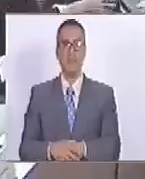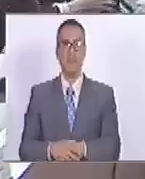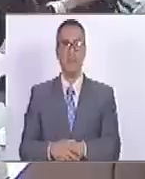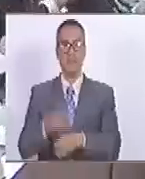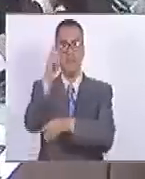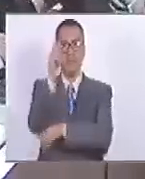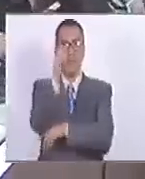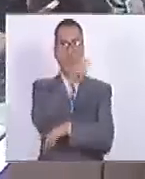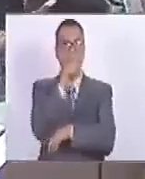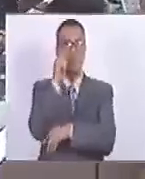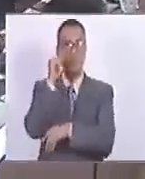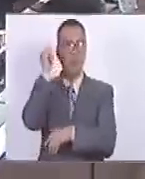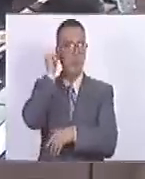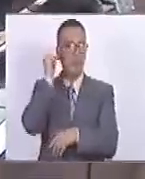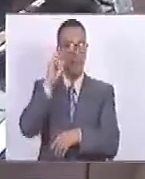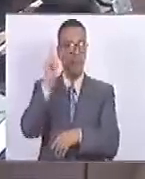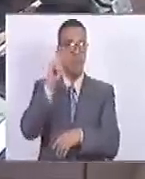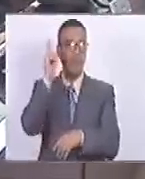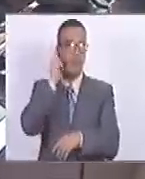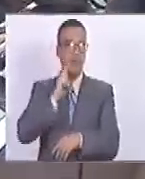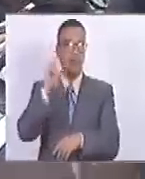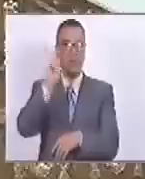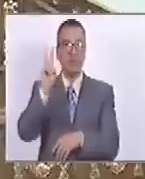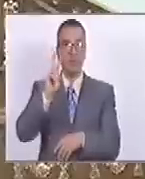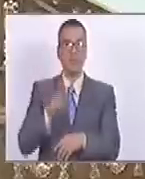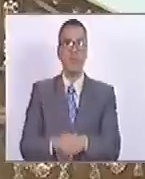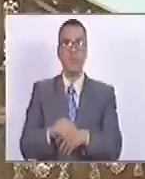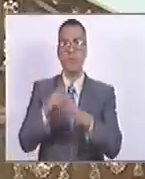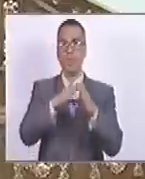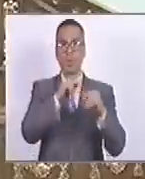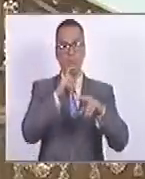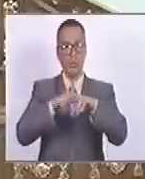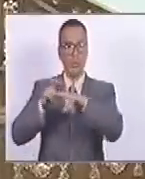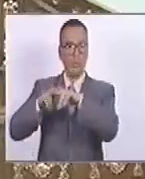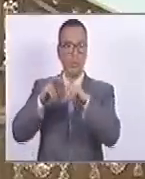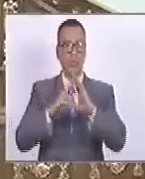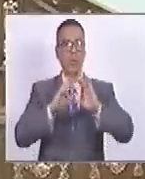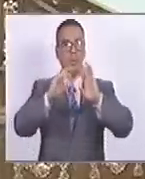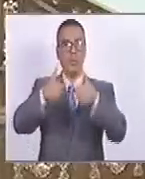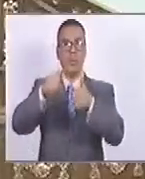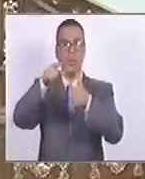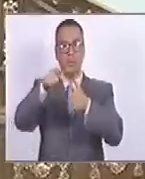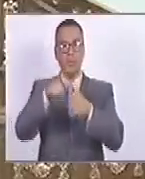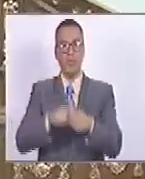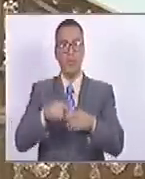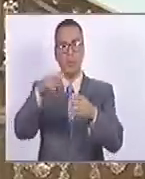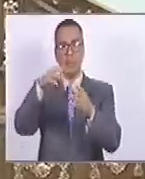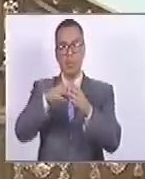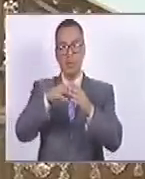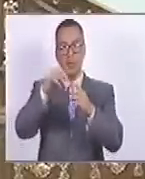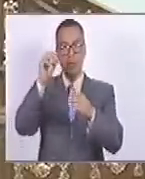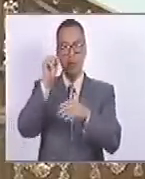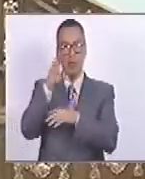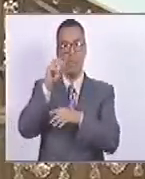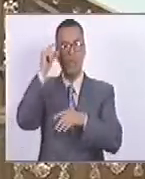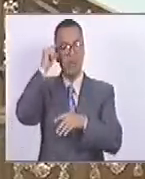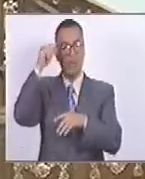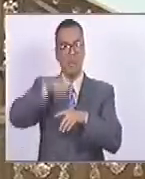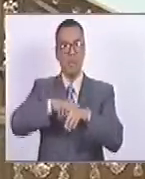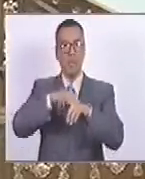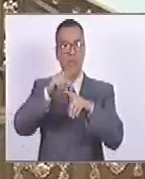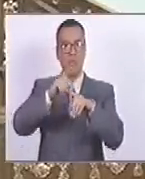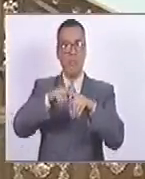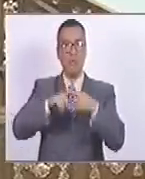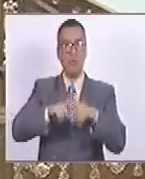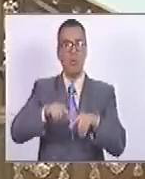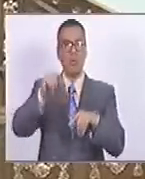Diputadas y diputados de la República Bolivariana de Venezuela, ocupen sus curules para dar inicio a la sesión ordinaria del día